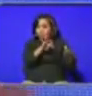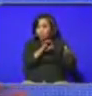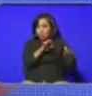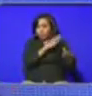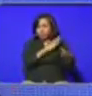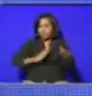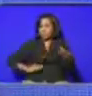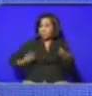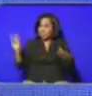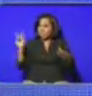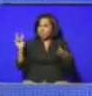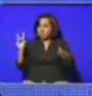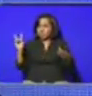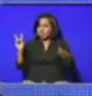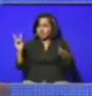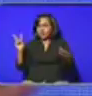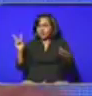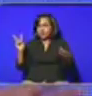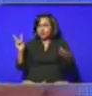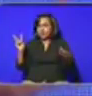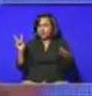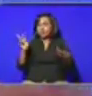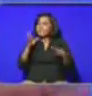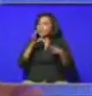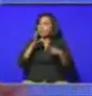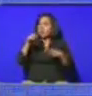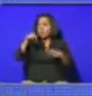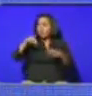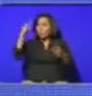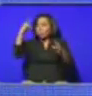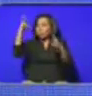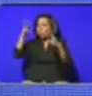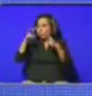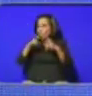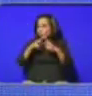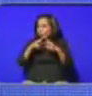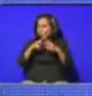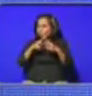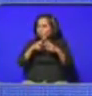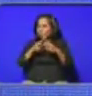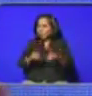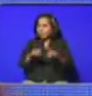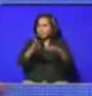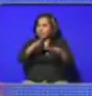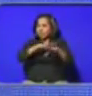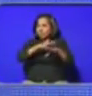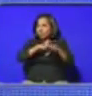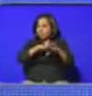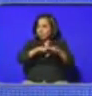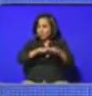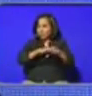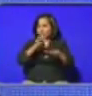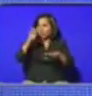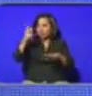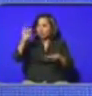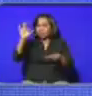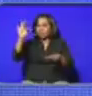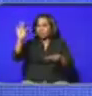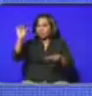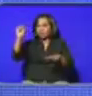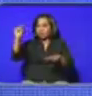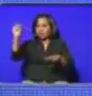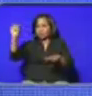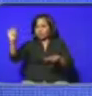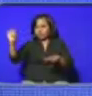se conforma lo que hoy conocemos y que hoy se entregó la orden de proceder, que es el Instituto Técnico